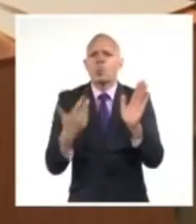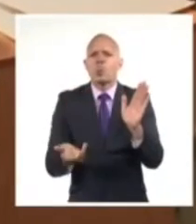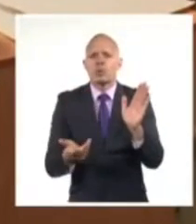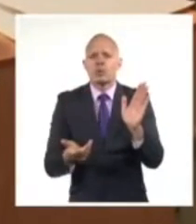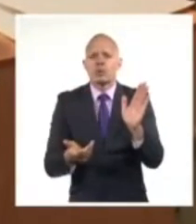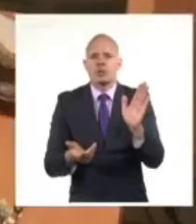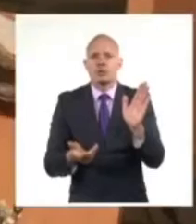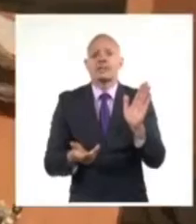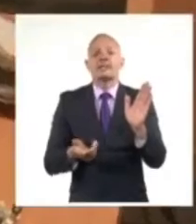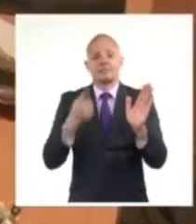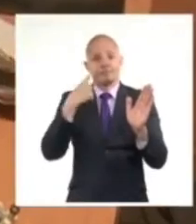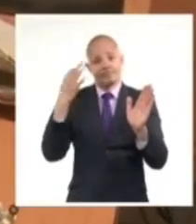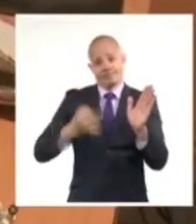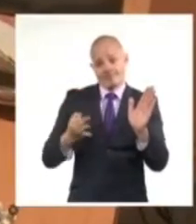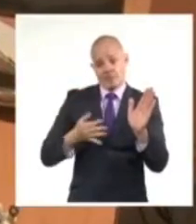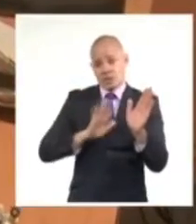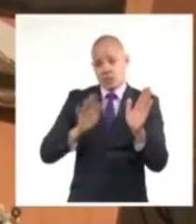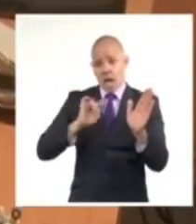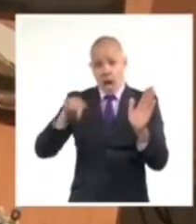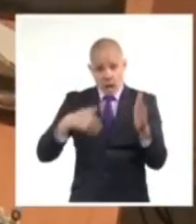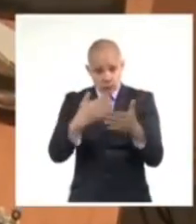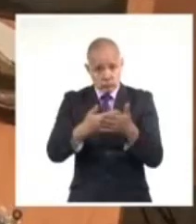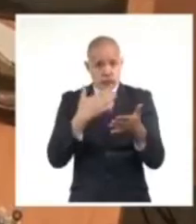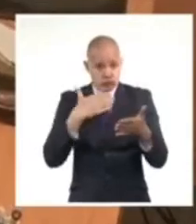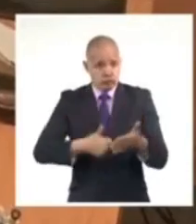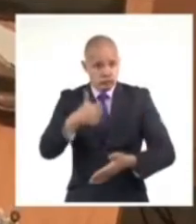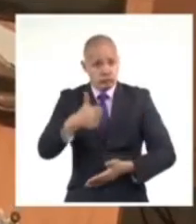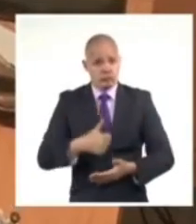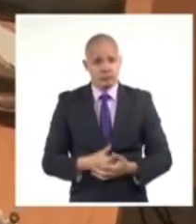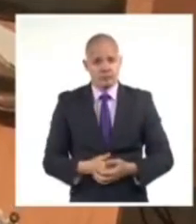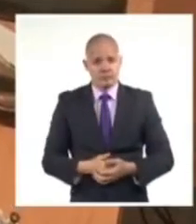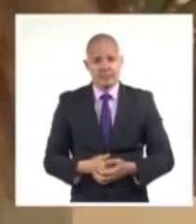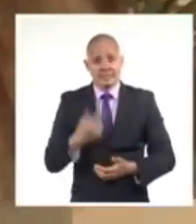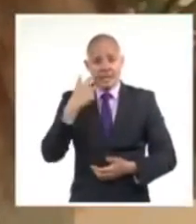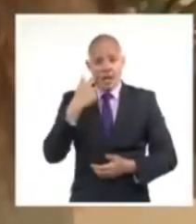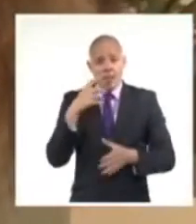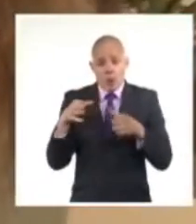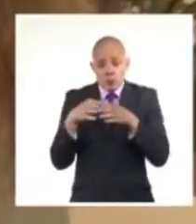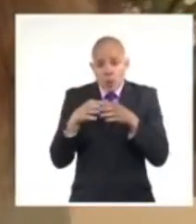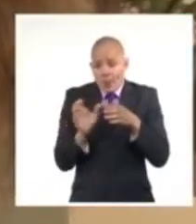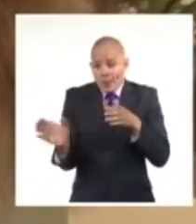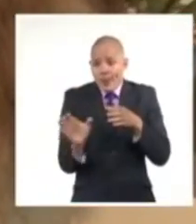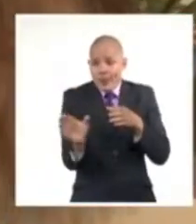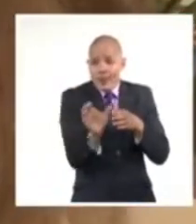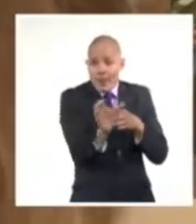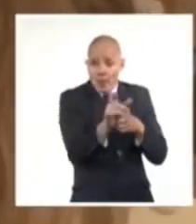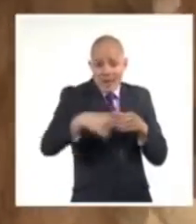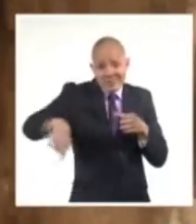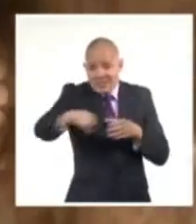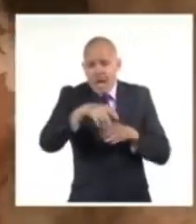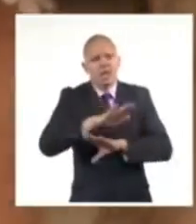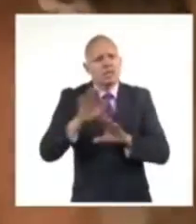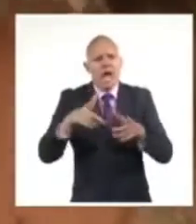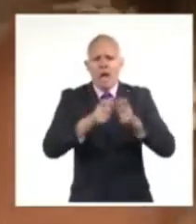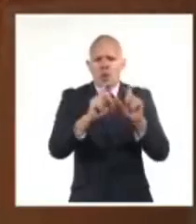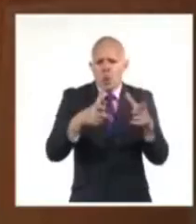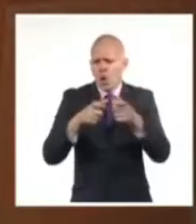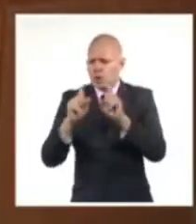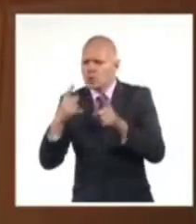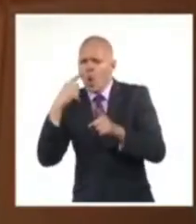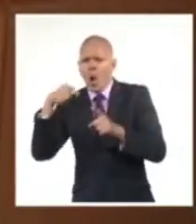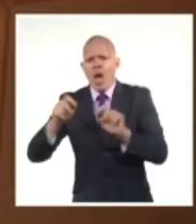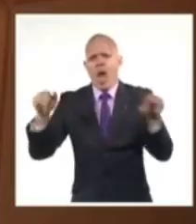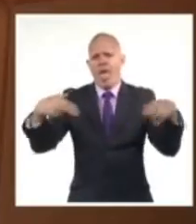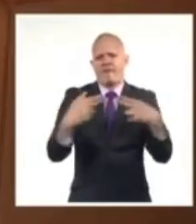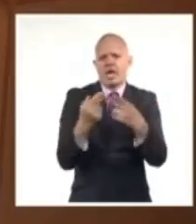como organización y que tenía esta sociedad en especial. Sociedades que tienen talleres y encuentros científicos que llevan